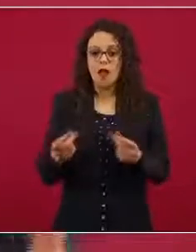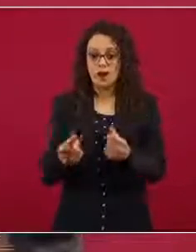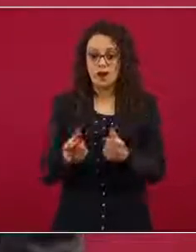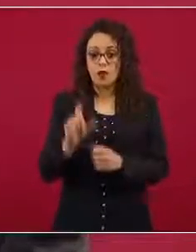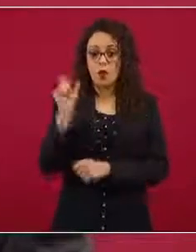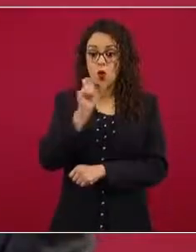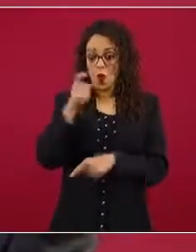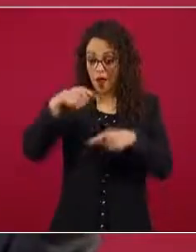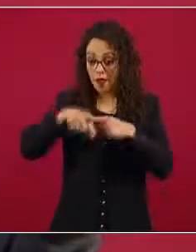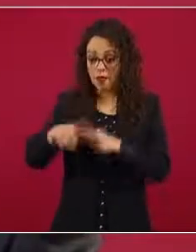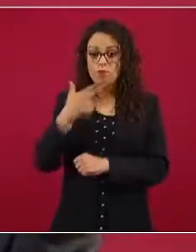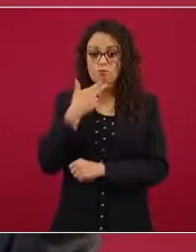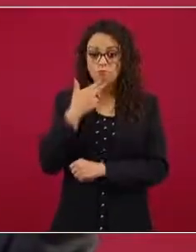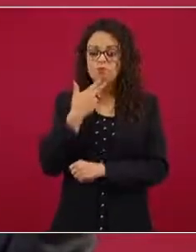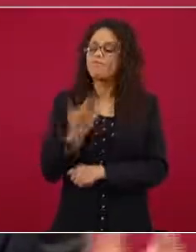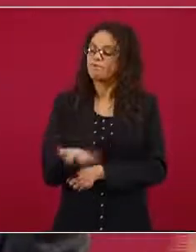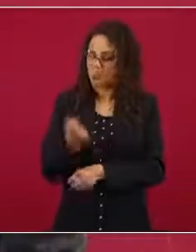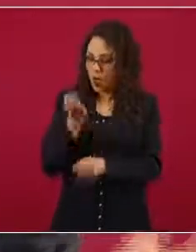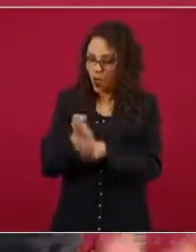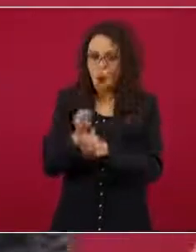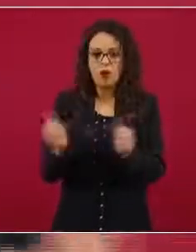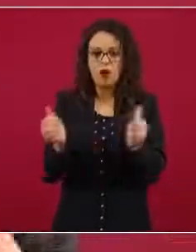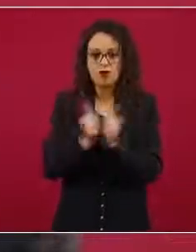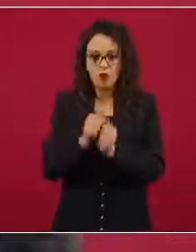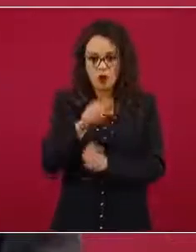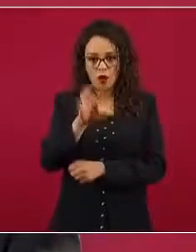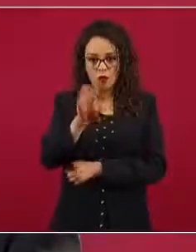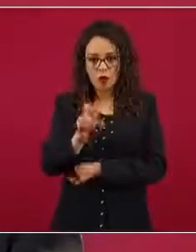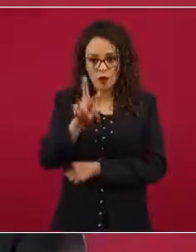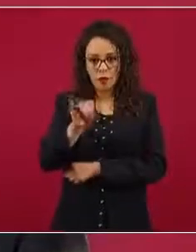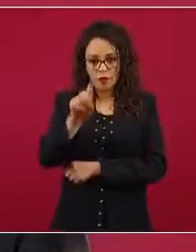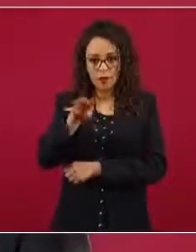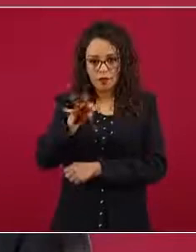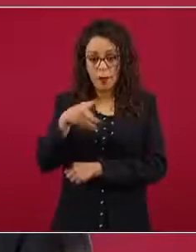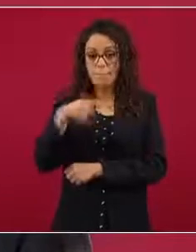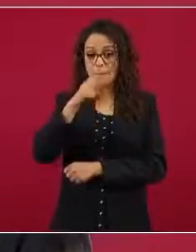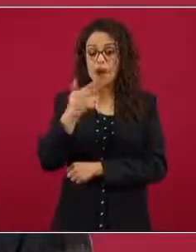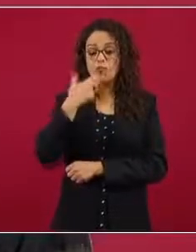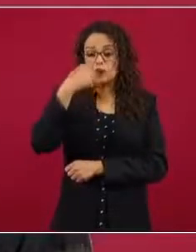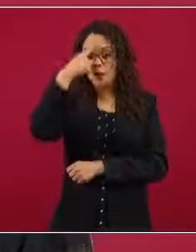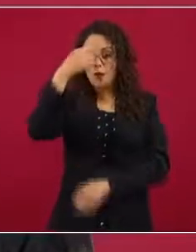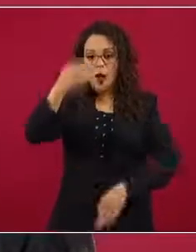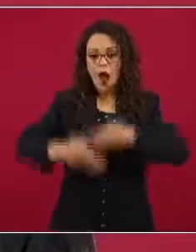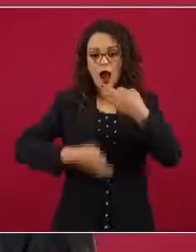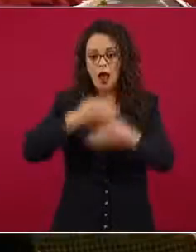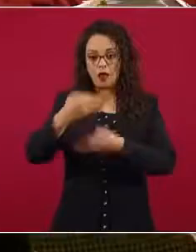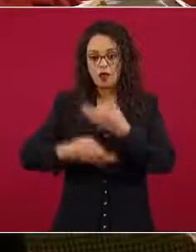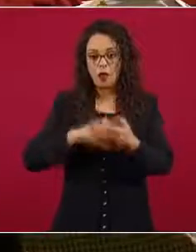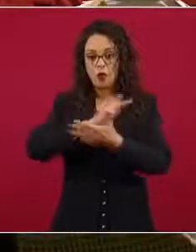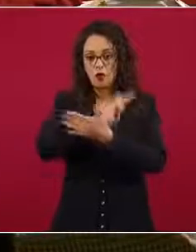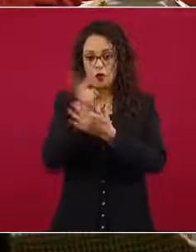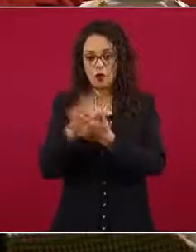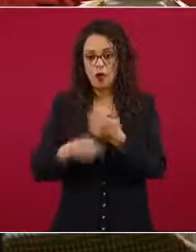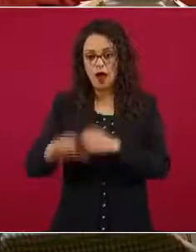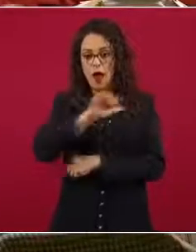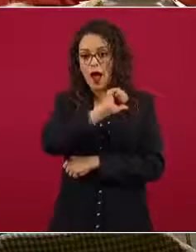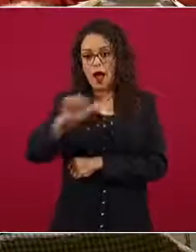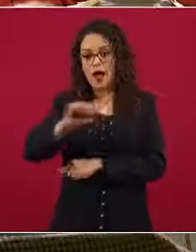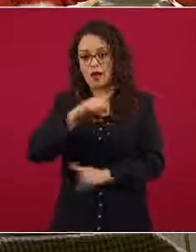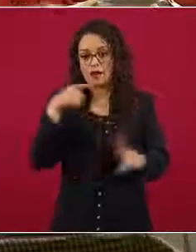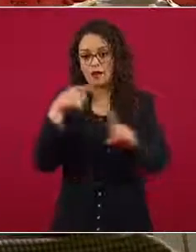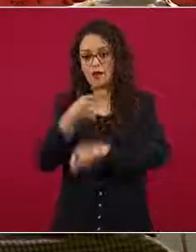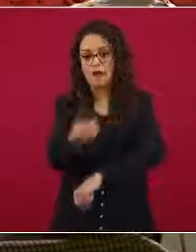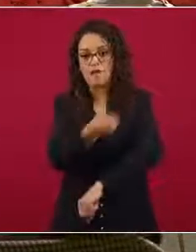estrenará precisamente con COVID-19, pero será para uso de todo el sistema de vacunación, todo el programa. Muchas gracias.